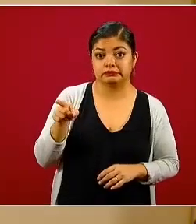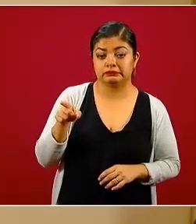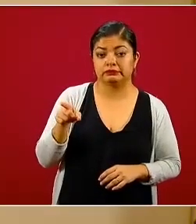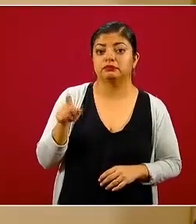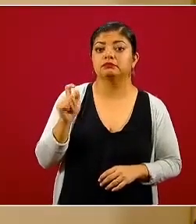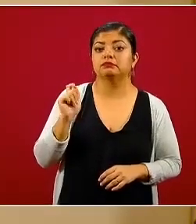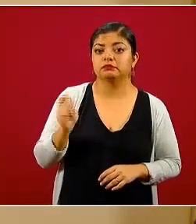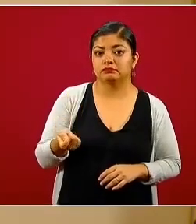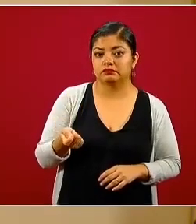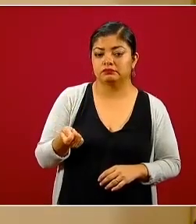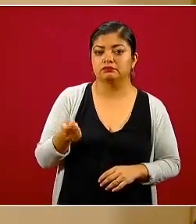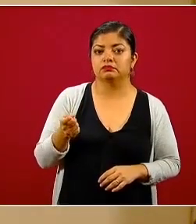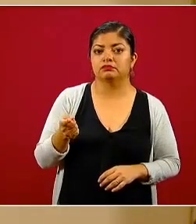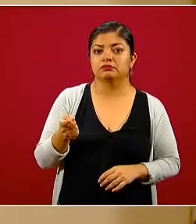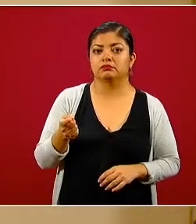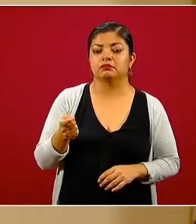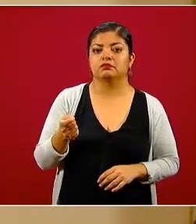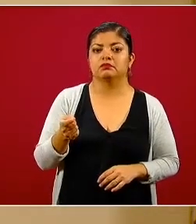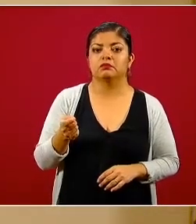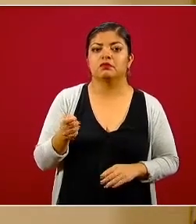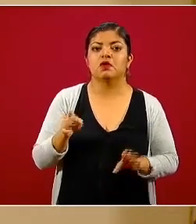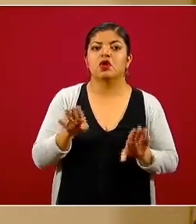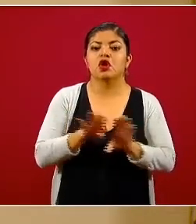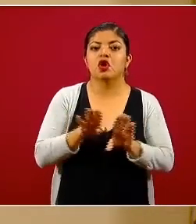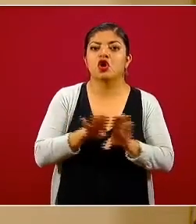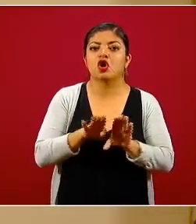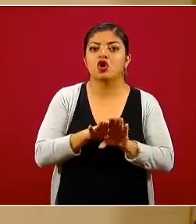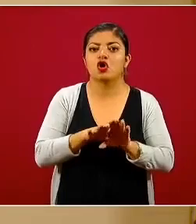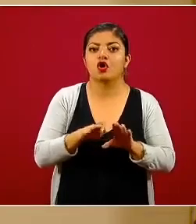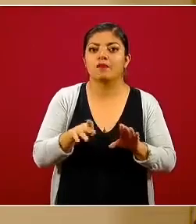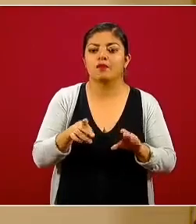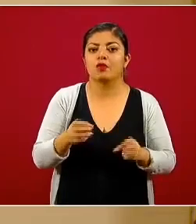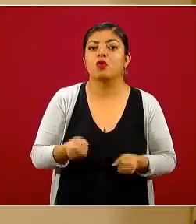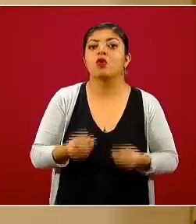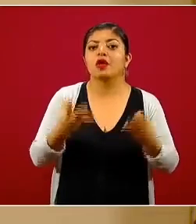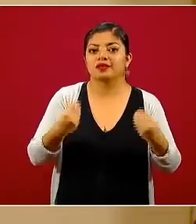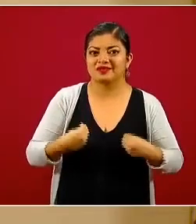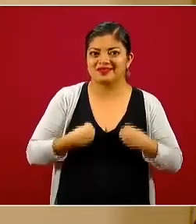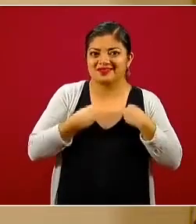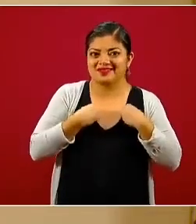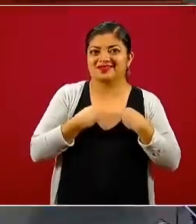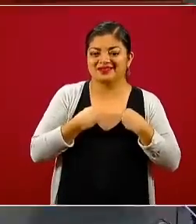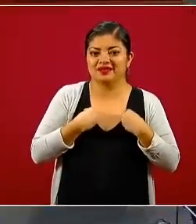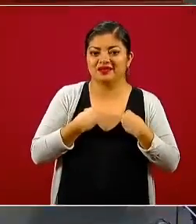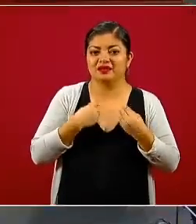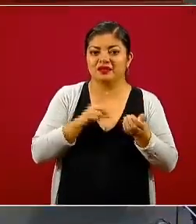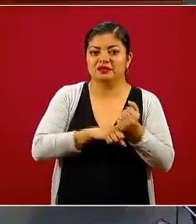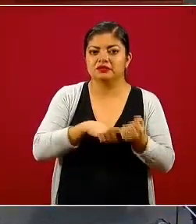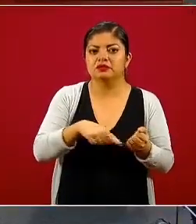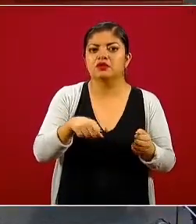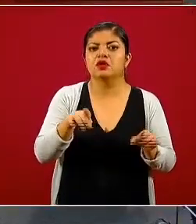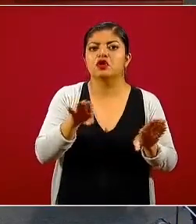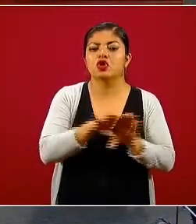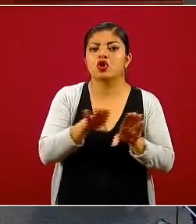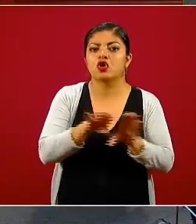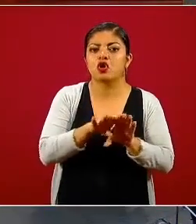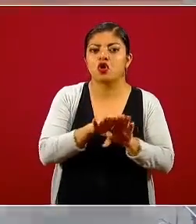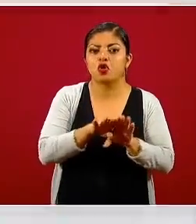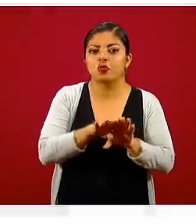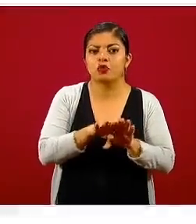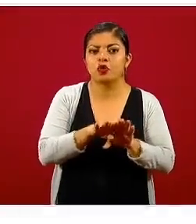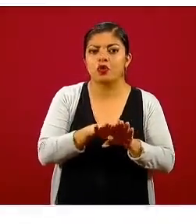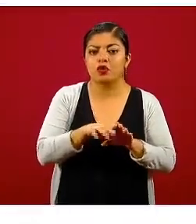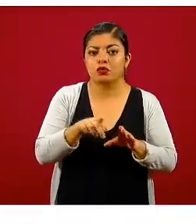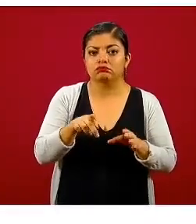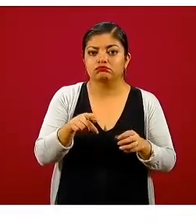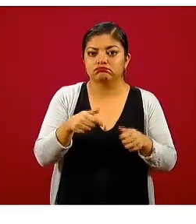la letalidad, pero que está también distribuida en función de cómo fue recibido o en su